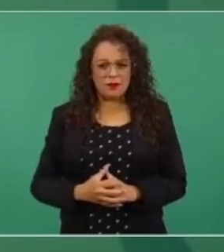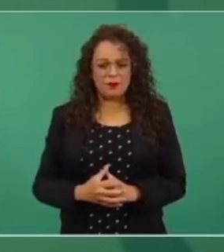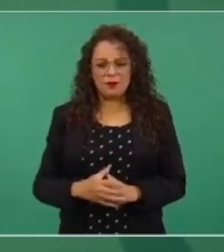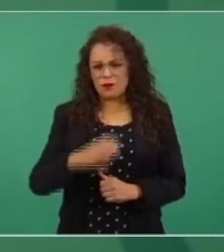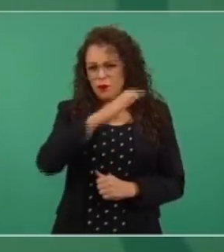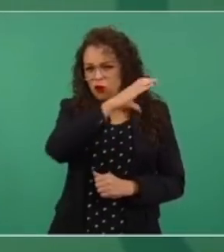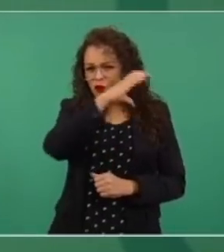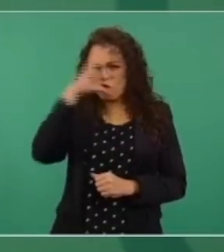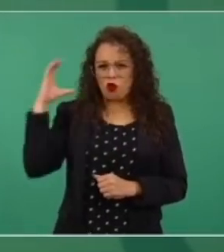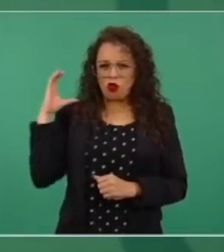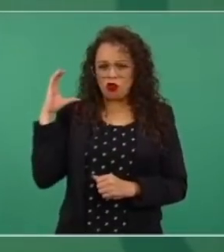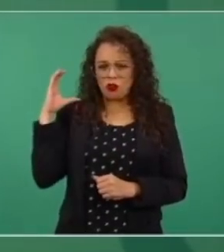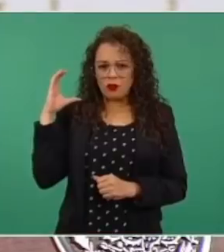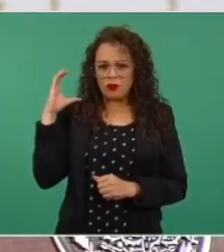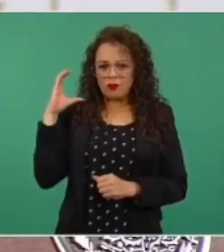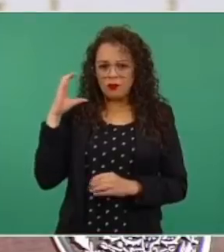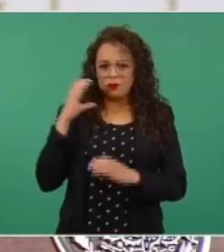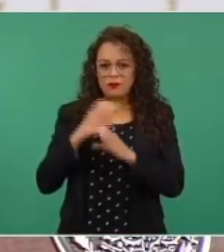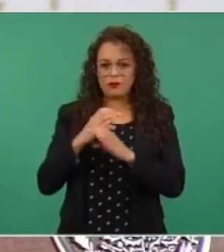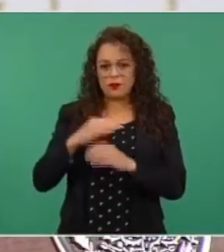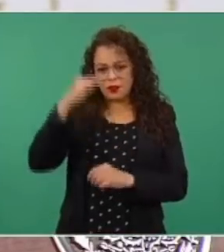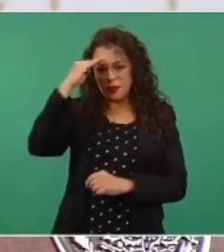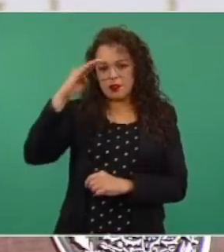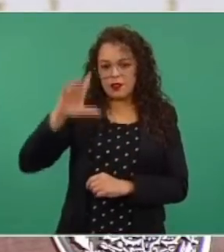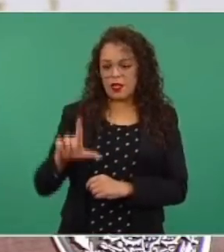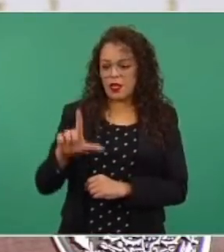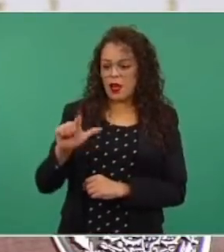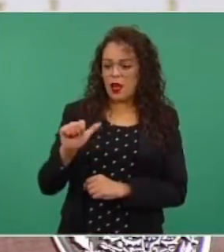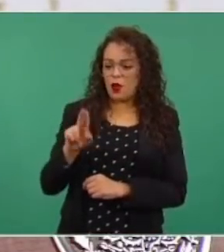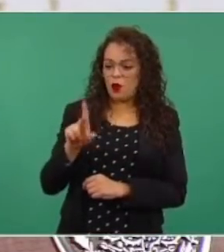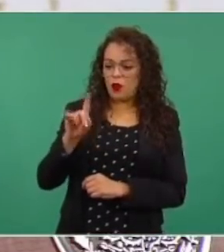El señor Claudio X González,